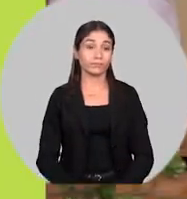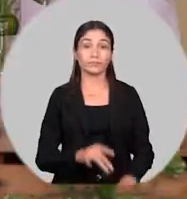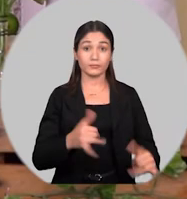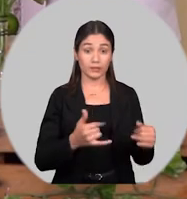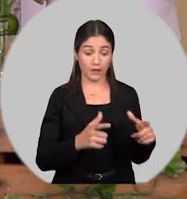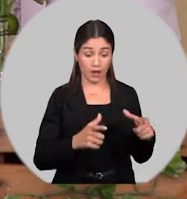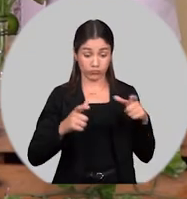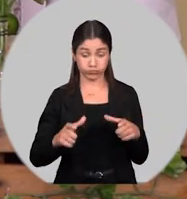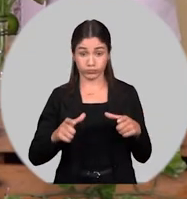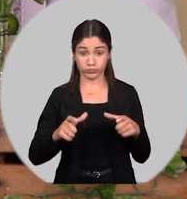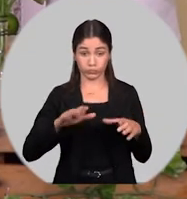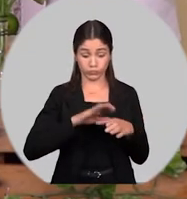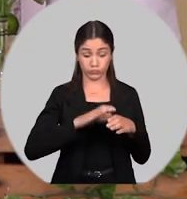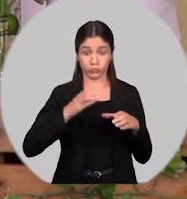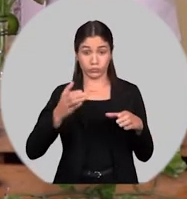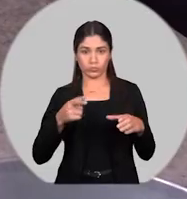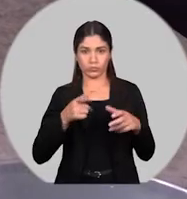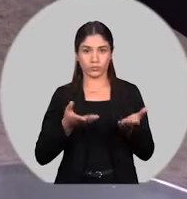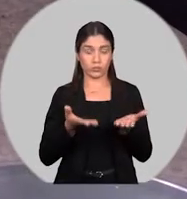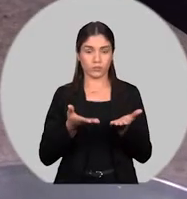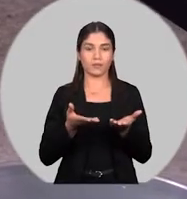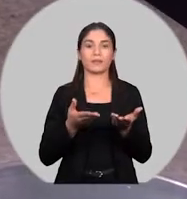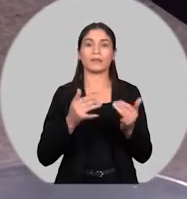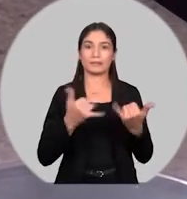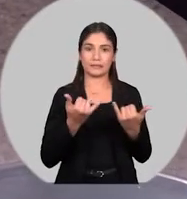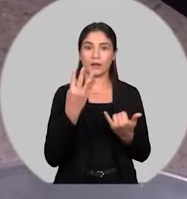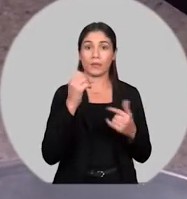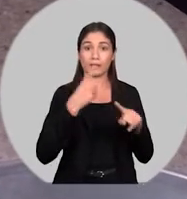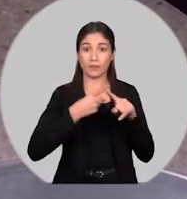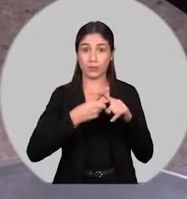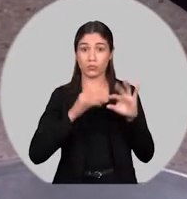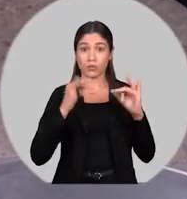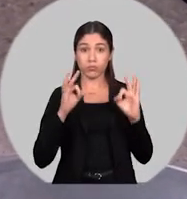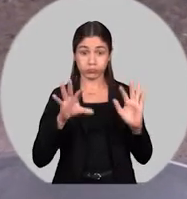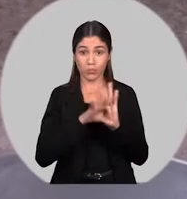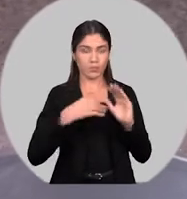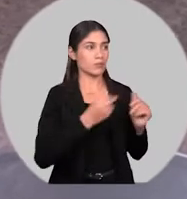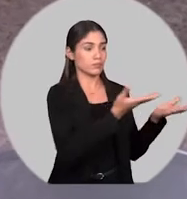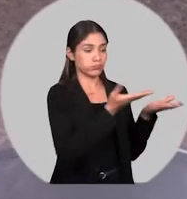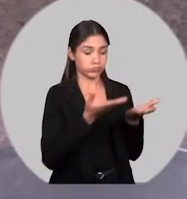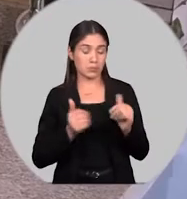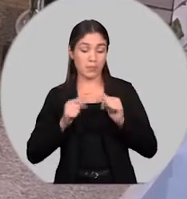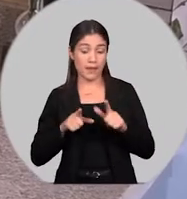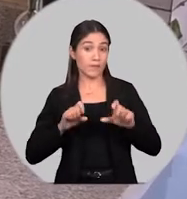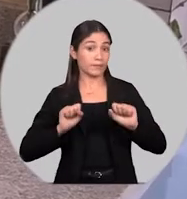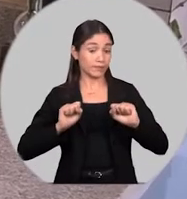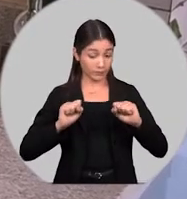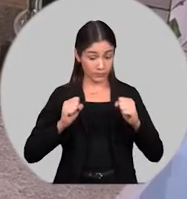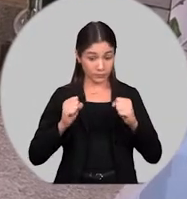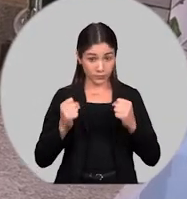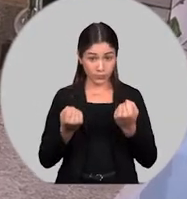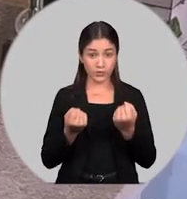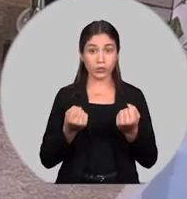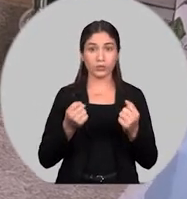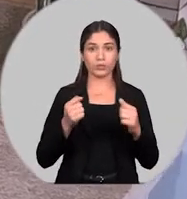Acá ya tenemos nuestra torta listísima. Sacamos del horno, esperamos que se enfríe. Luego, una vez que